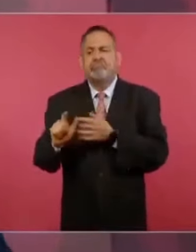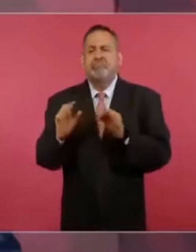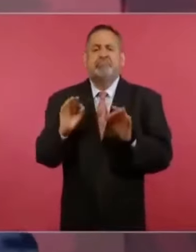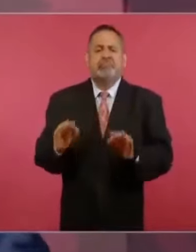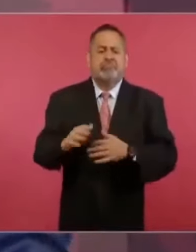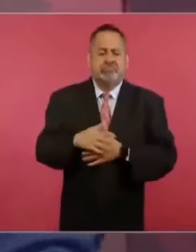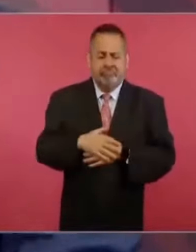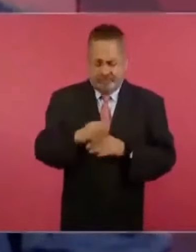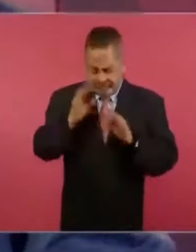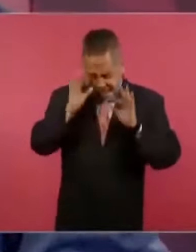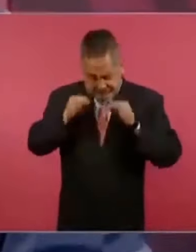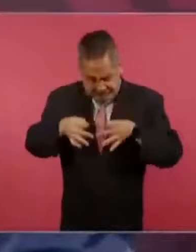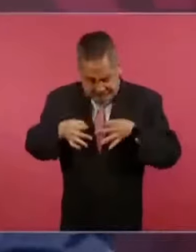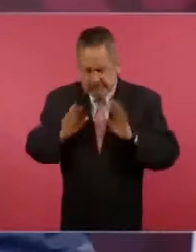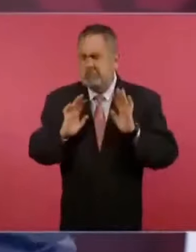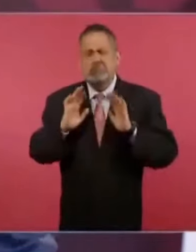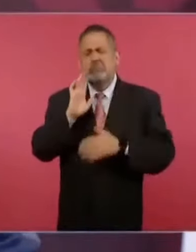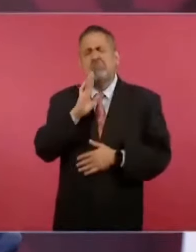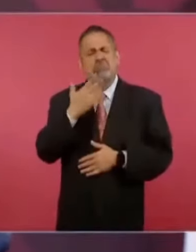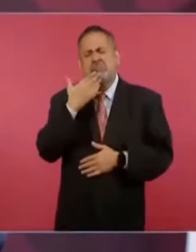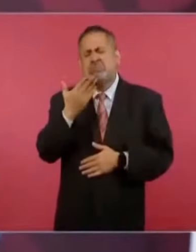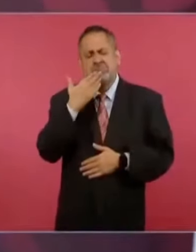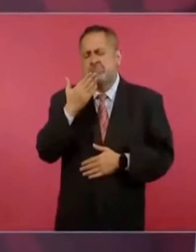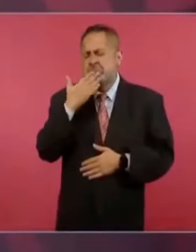con el tribunal de la conciencia.